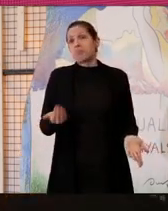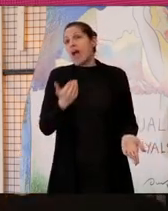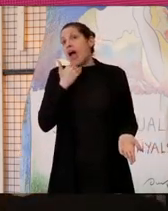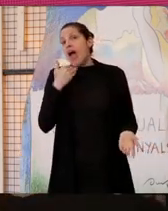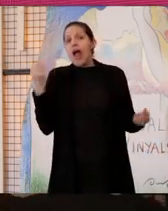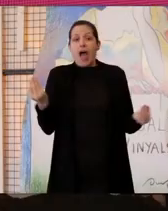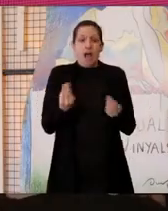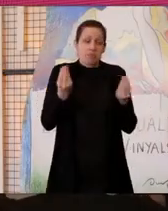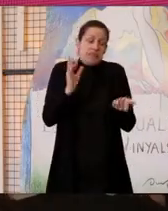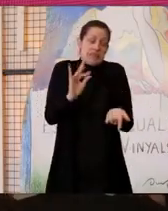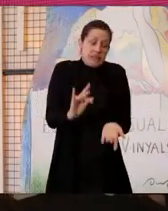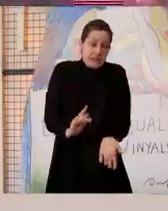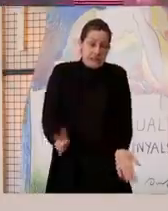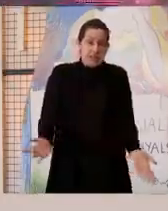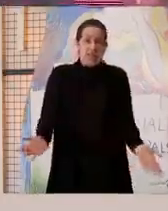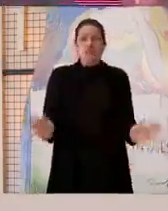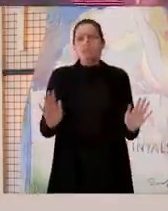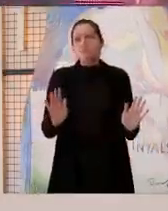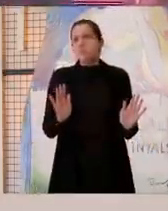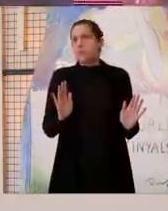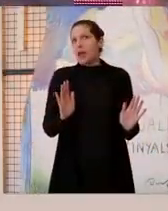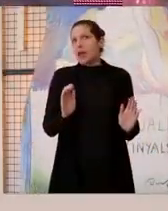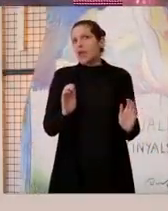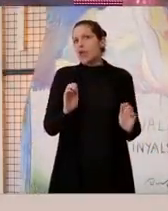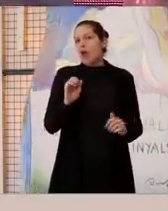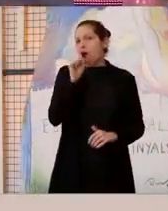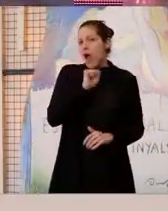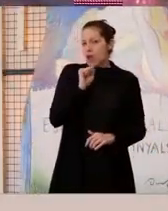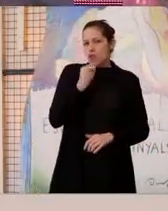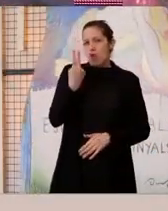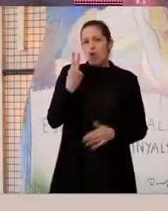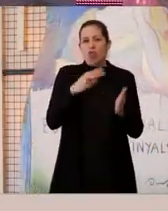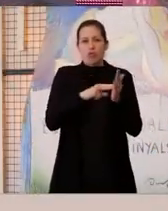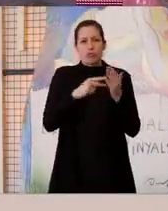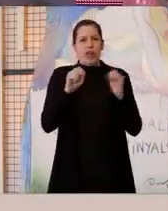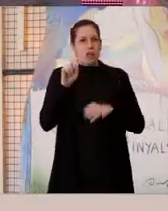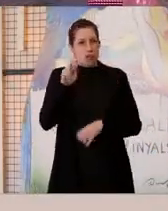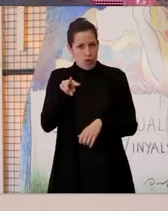se ha pasado de que en el año 12 era el